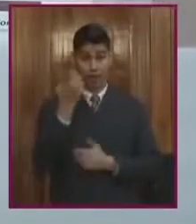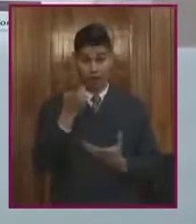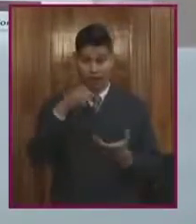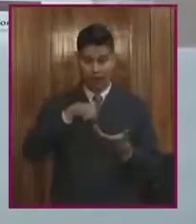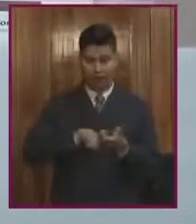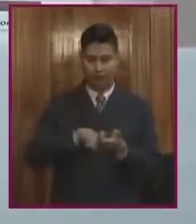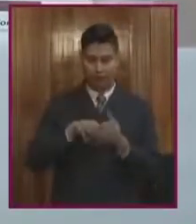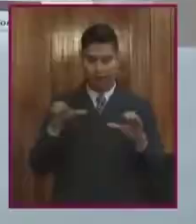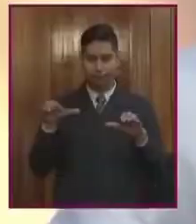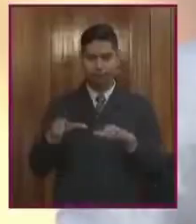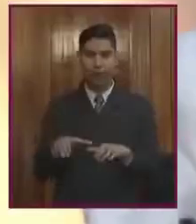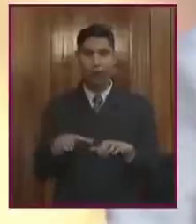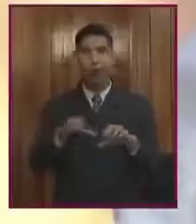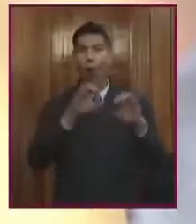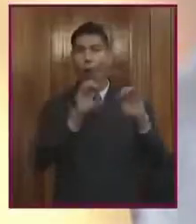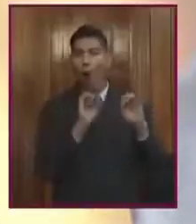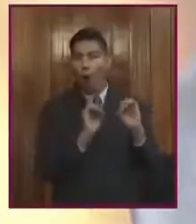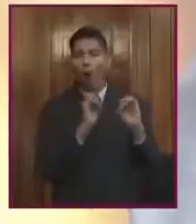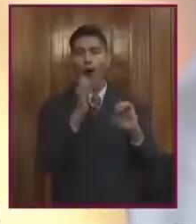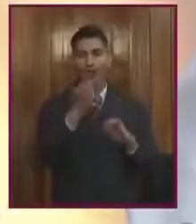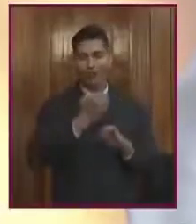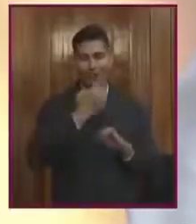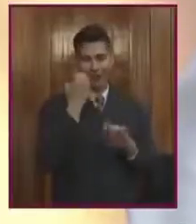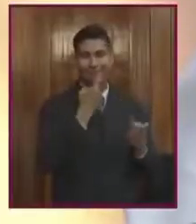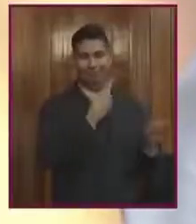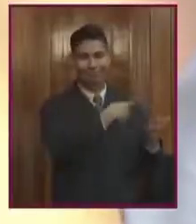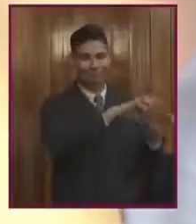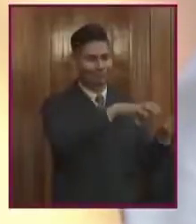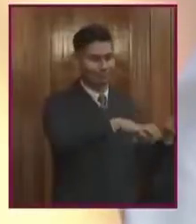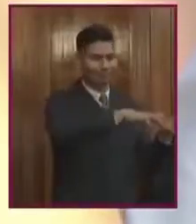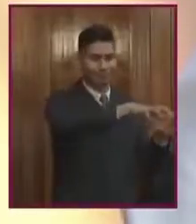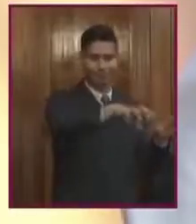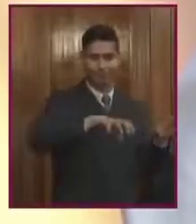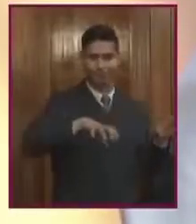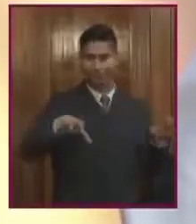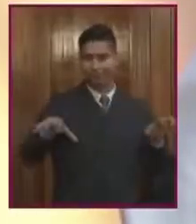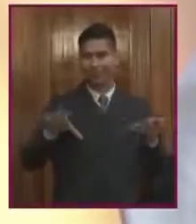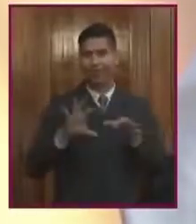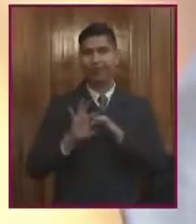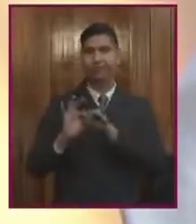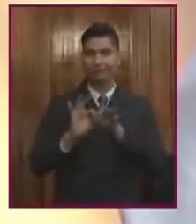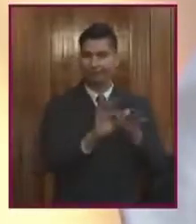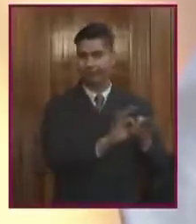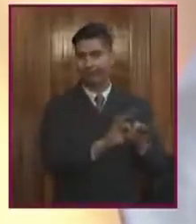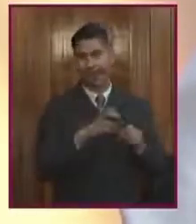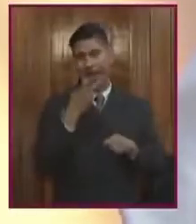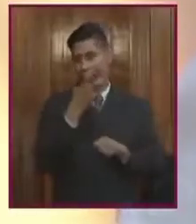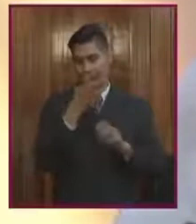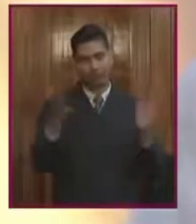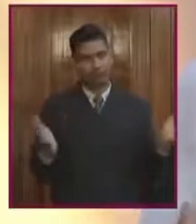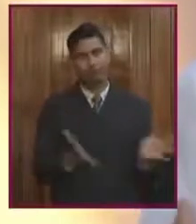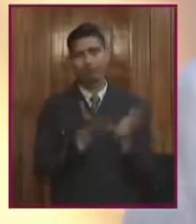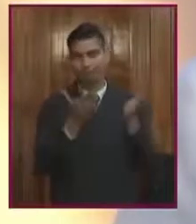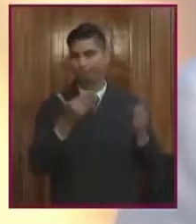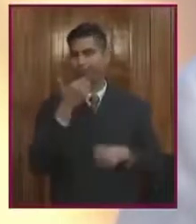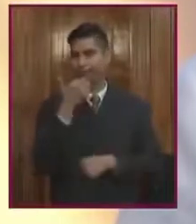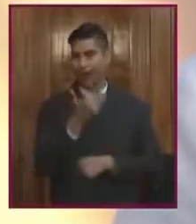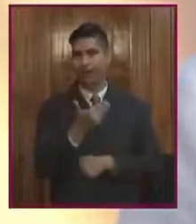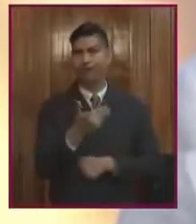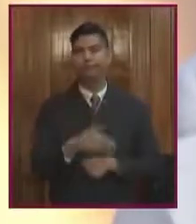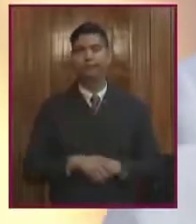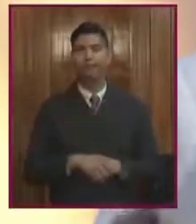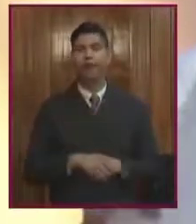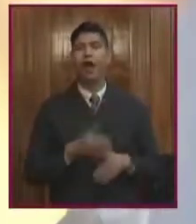interescuela seguramente será un elemento que favorezca esta tarea. Un reto para los docentes